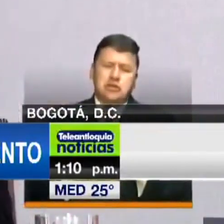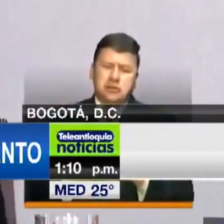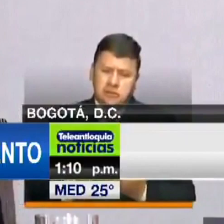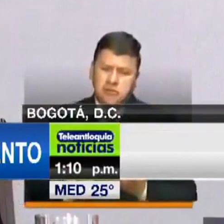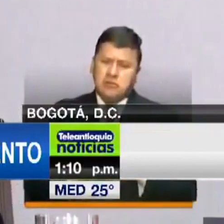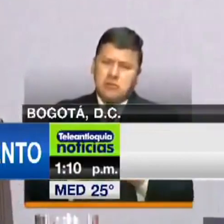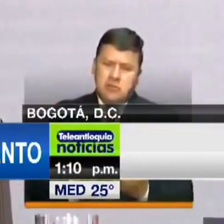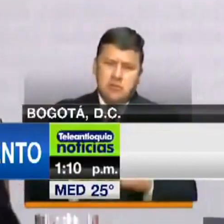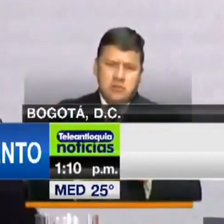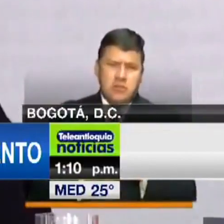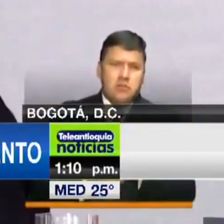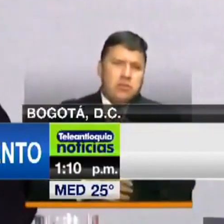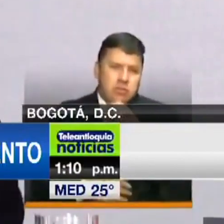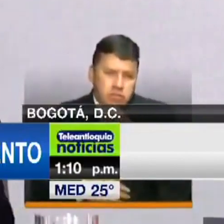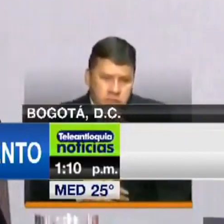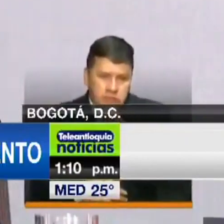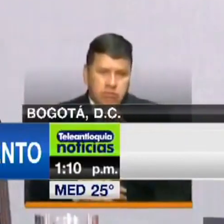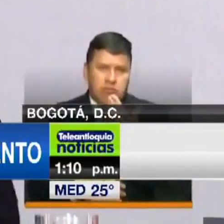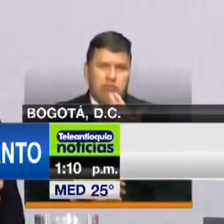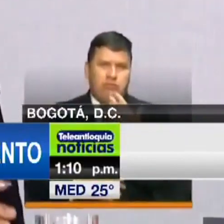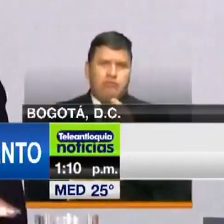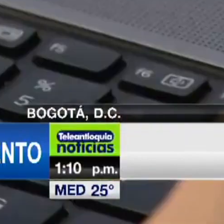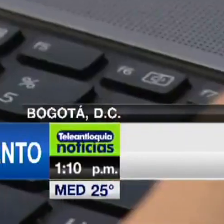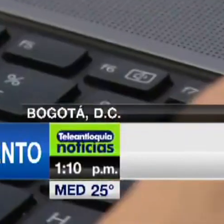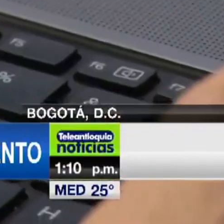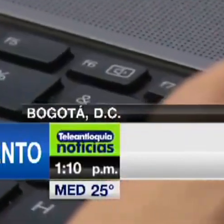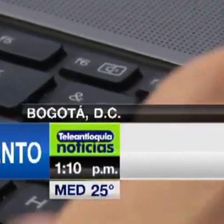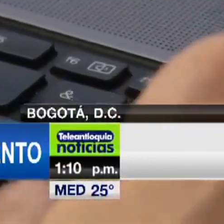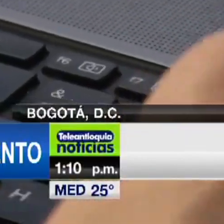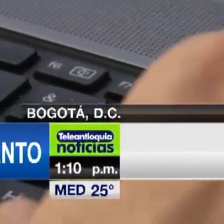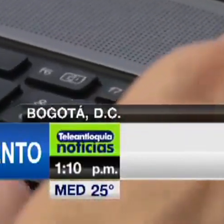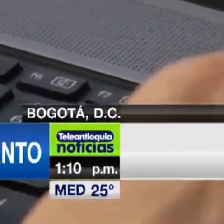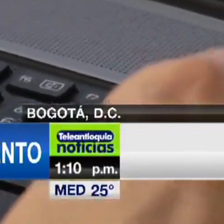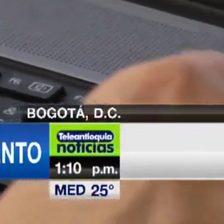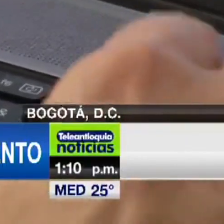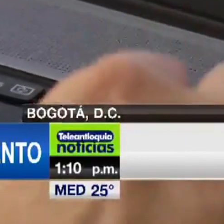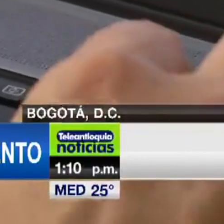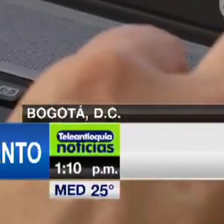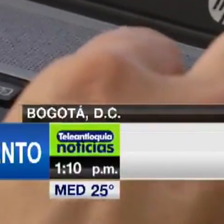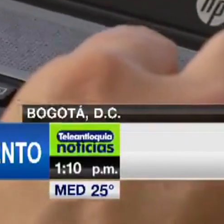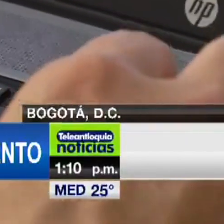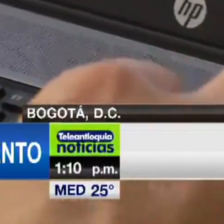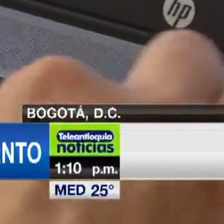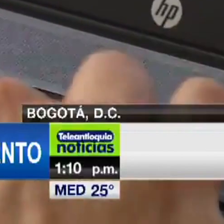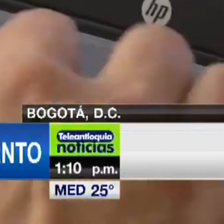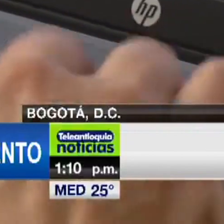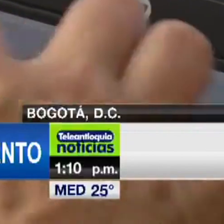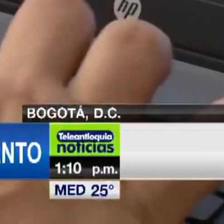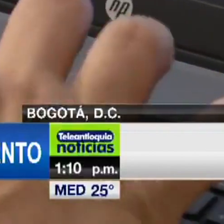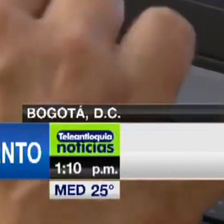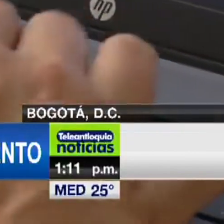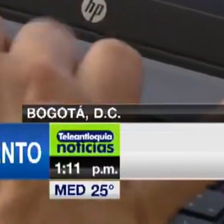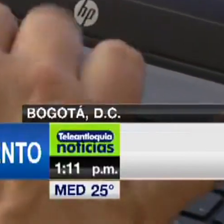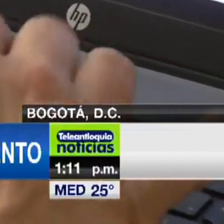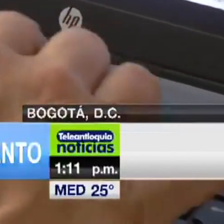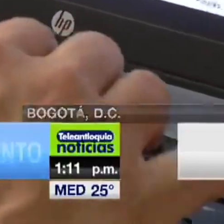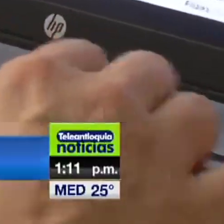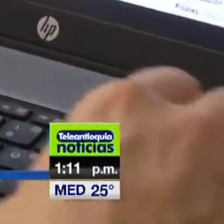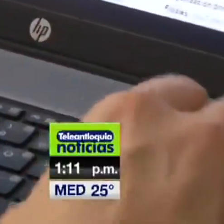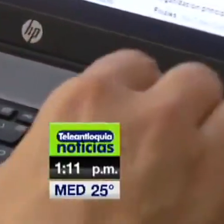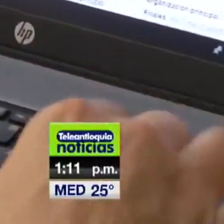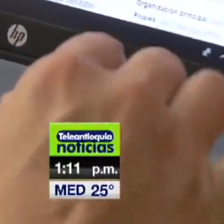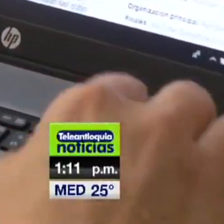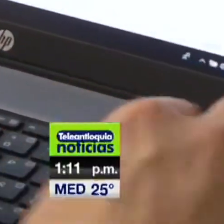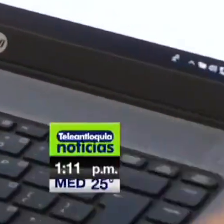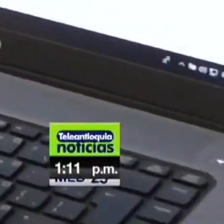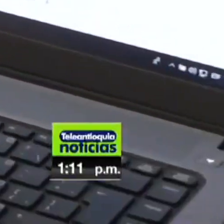dar noticias, hacer eventos permanentes en línea. Esta plataforma permitirá conectar también a compradores, vendedores y emprendedores